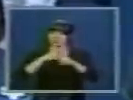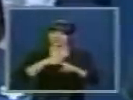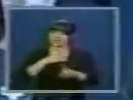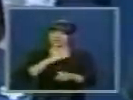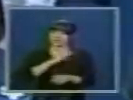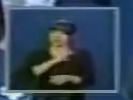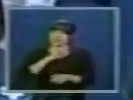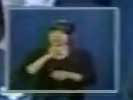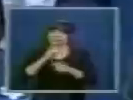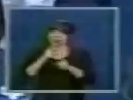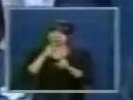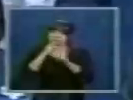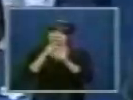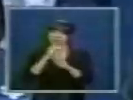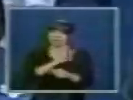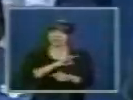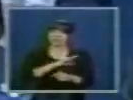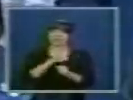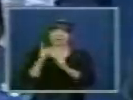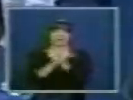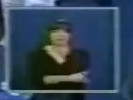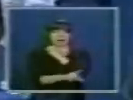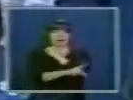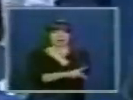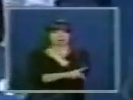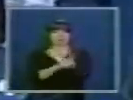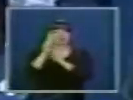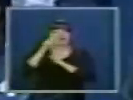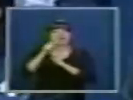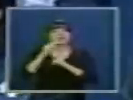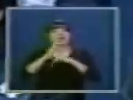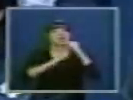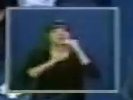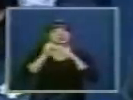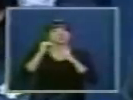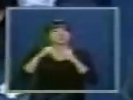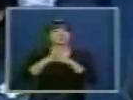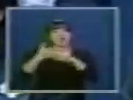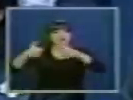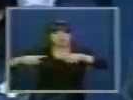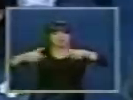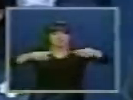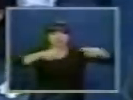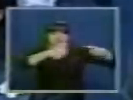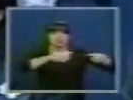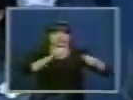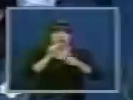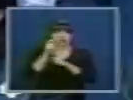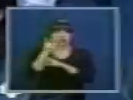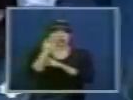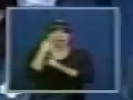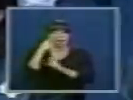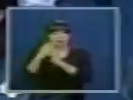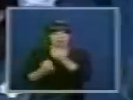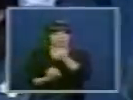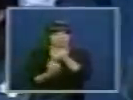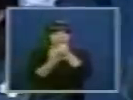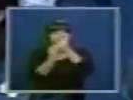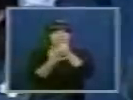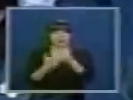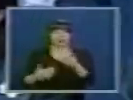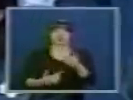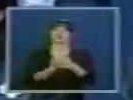espíritu patriótico. Debemos construir nuevos consensos sociales que alimenten